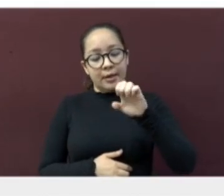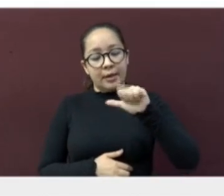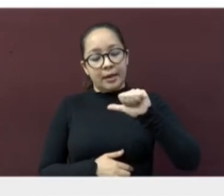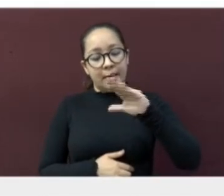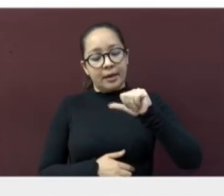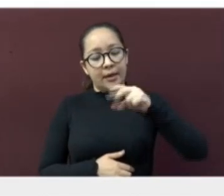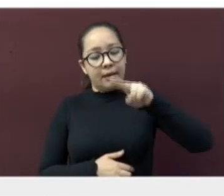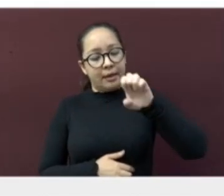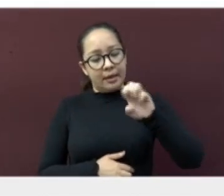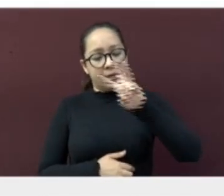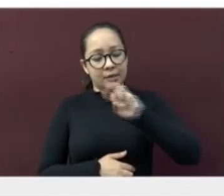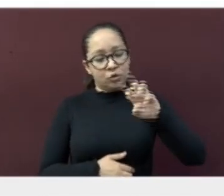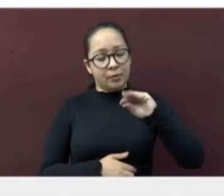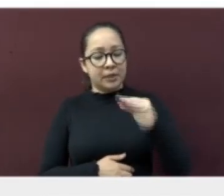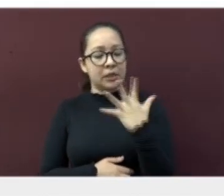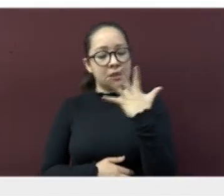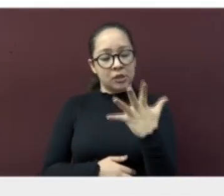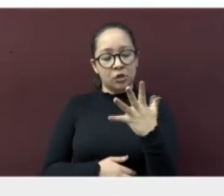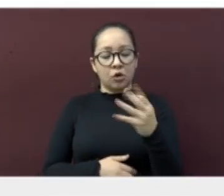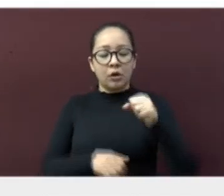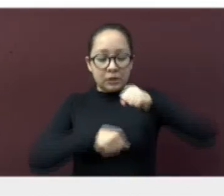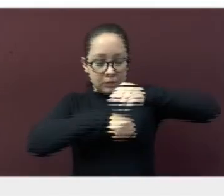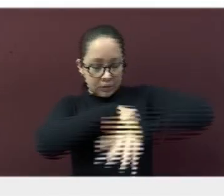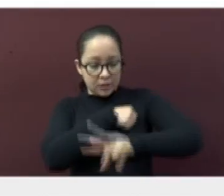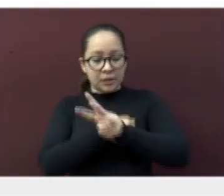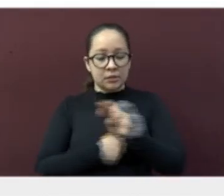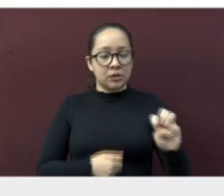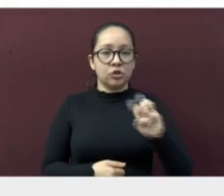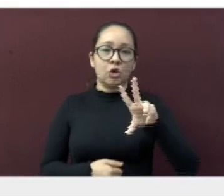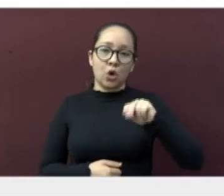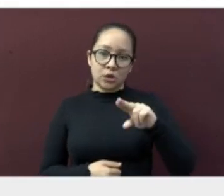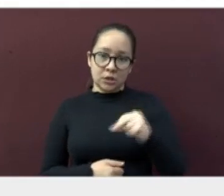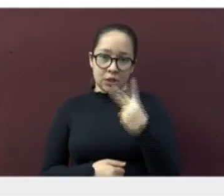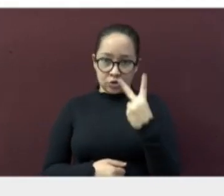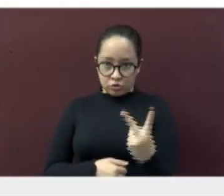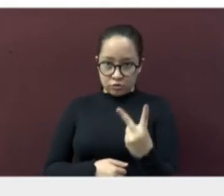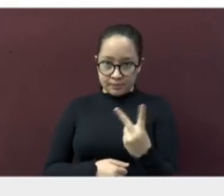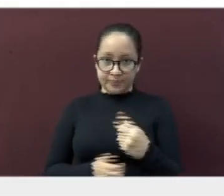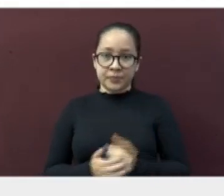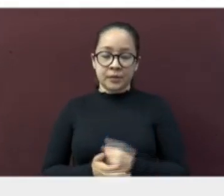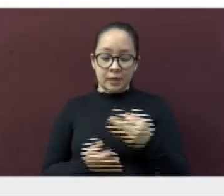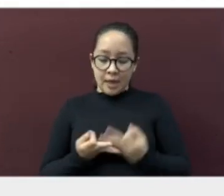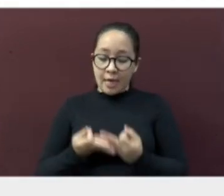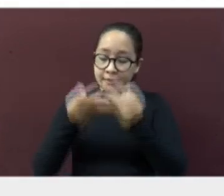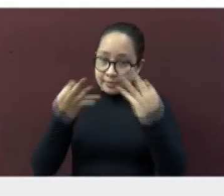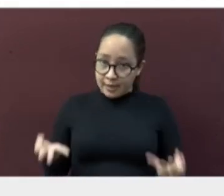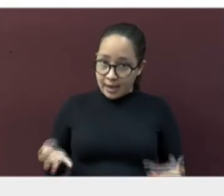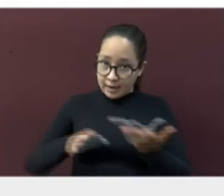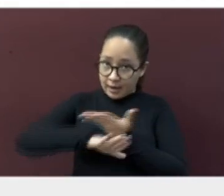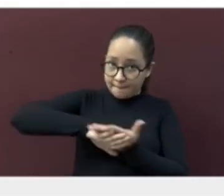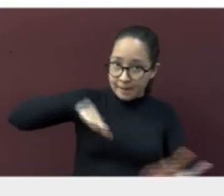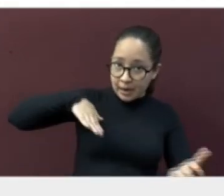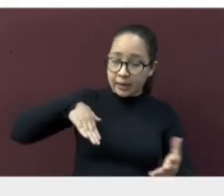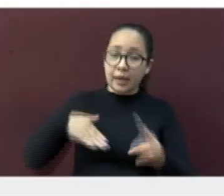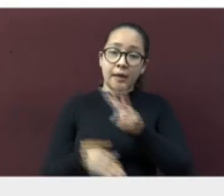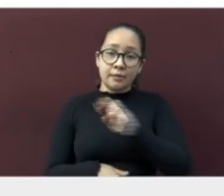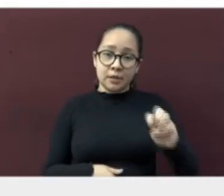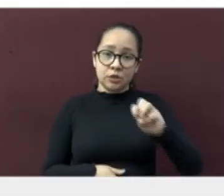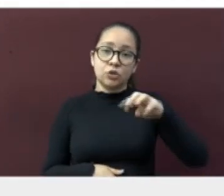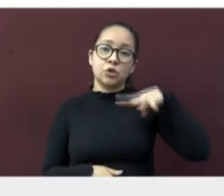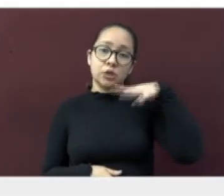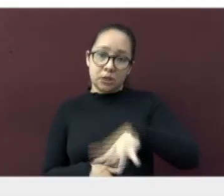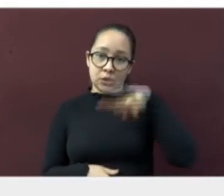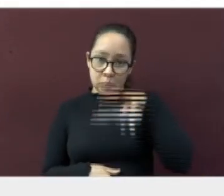395 san andrés tuxtla 382 tierra blanca con 319